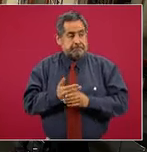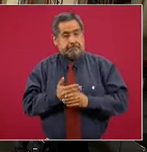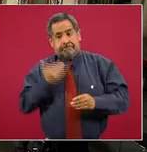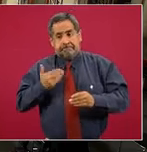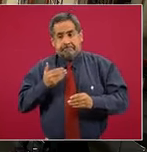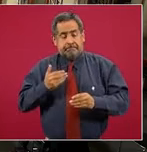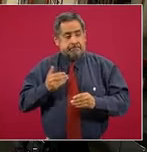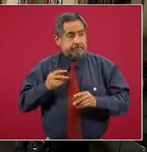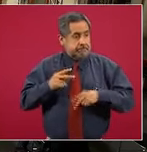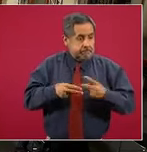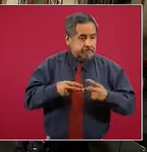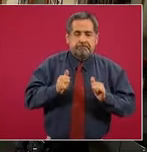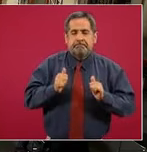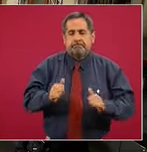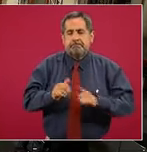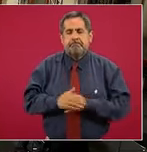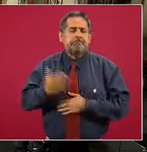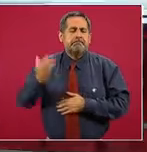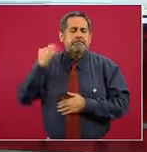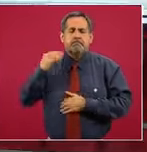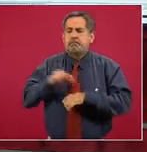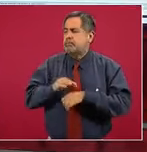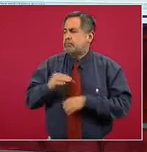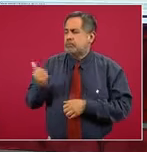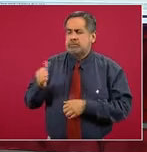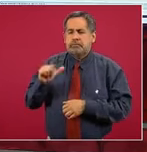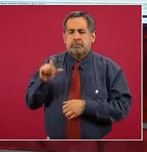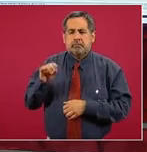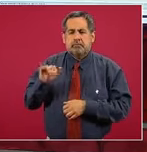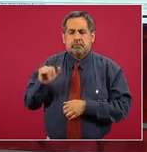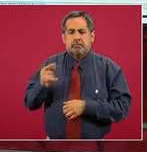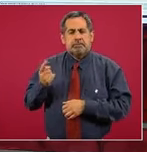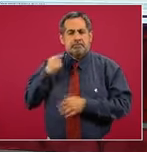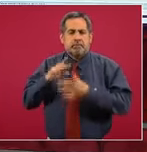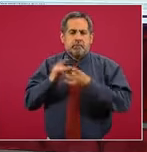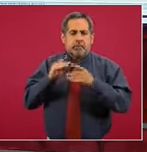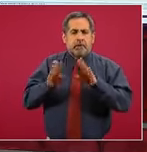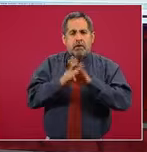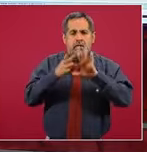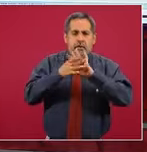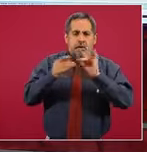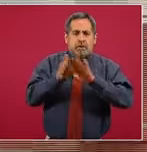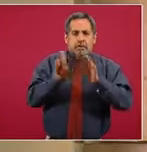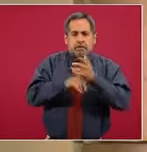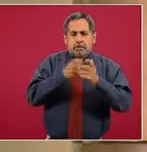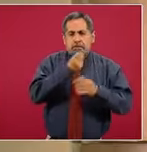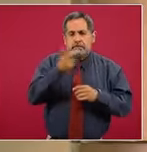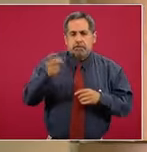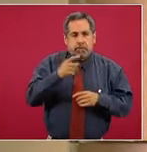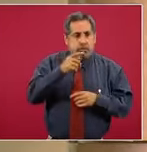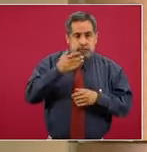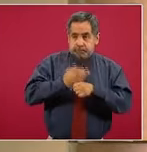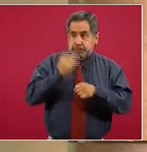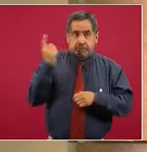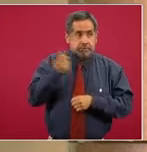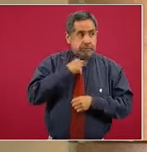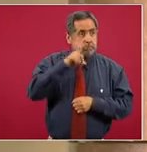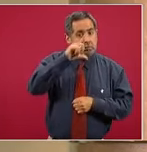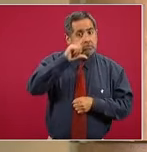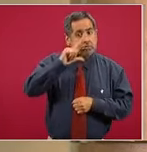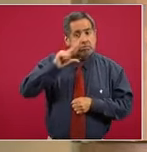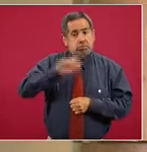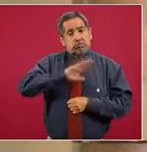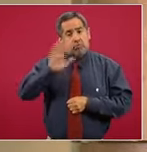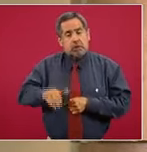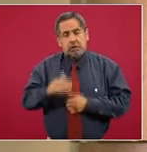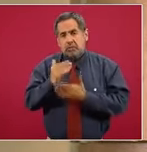Luis Salomía en la semana pasada también presentó esta forma en que la letalidad ha ido disminuyendo de forma importante